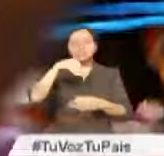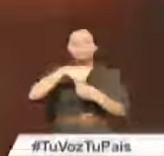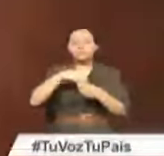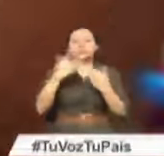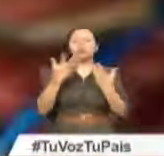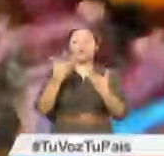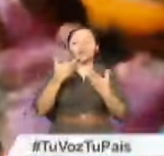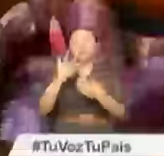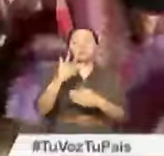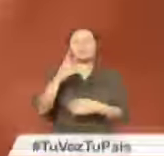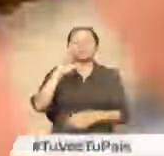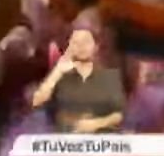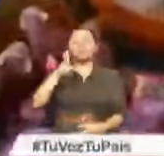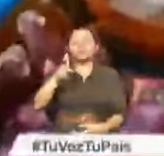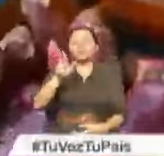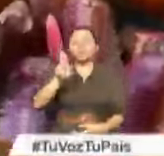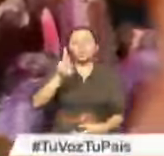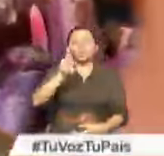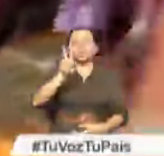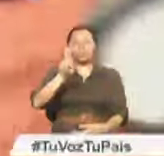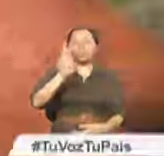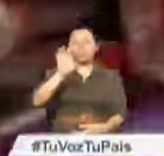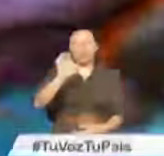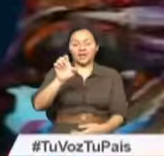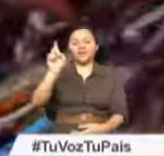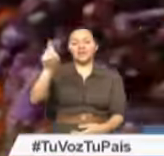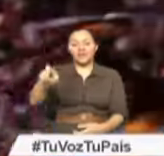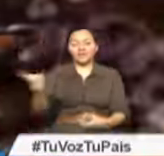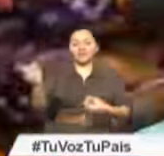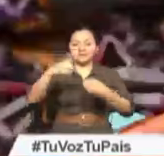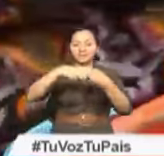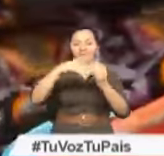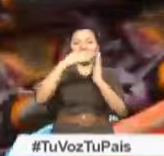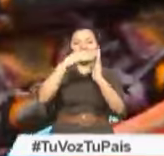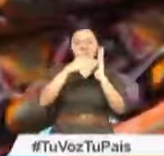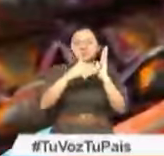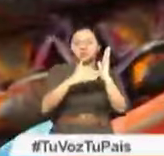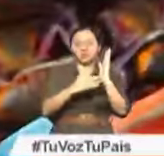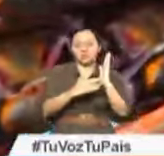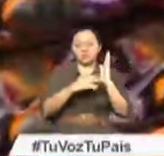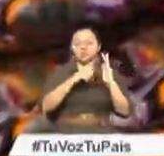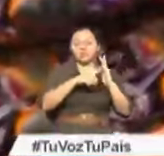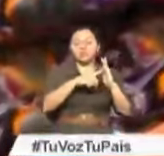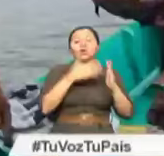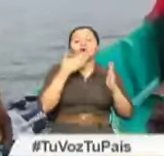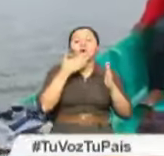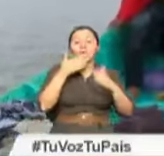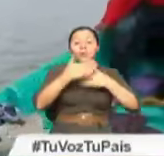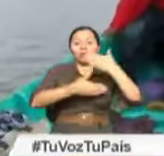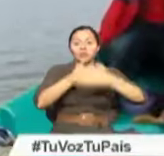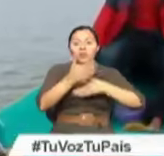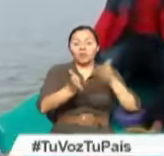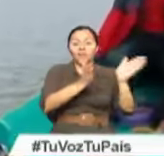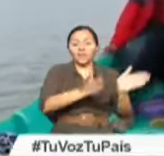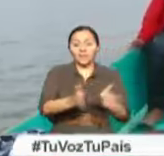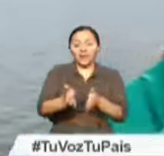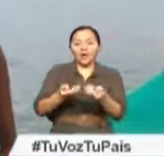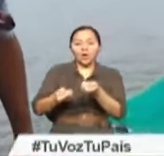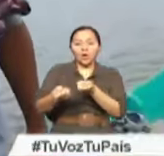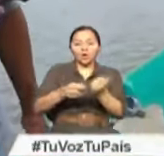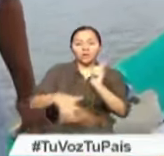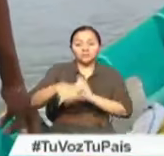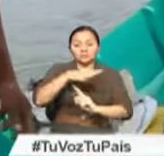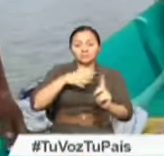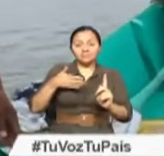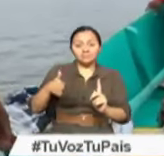ecológica Manglares Churute deben formar parte de un registro pesquero. La construcción del plan de ordenamiento y control de pesca